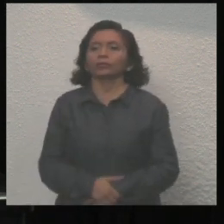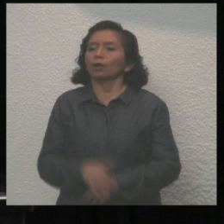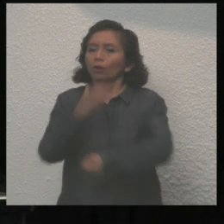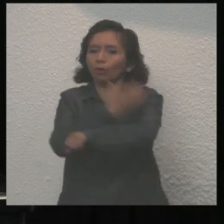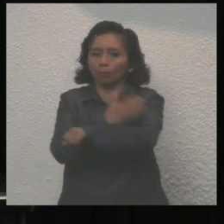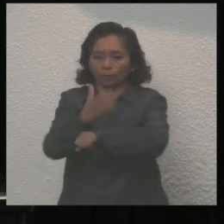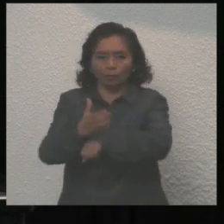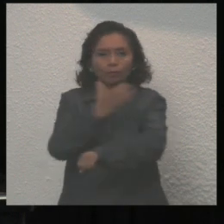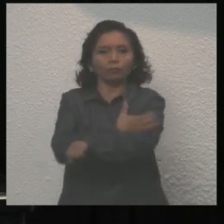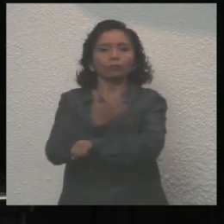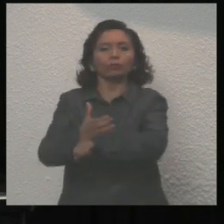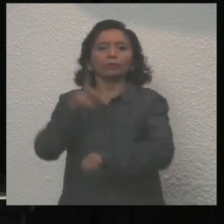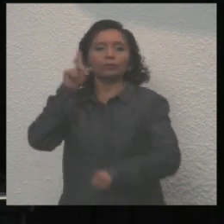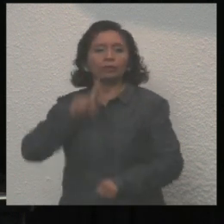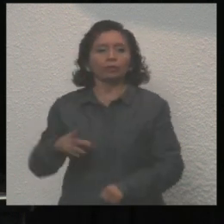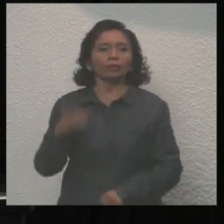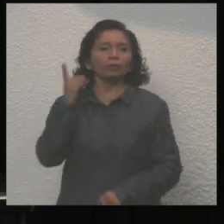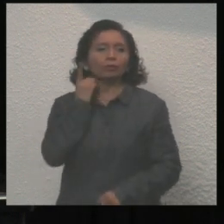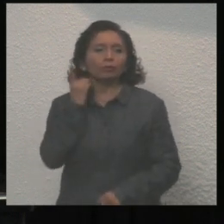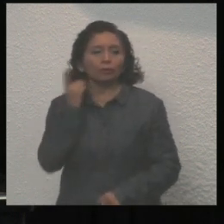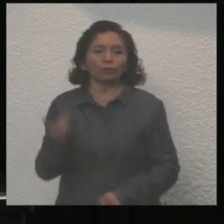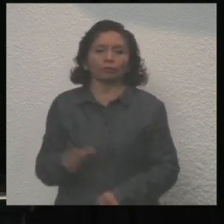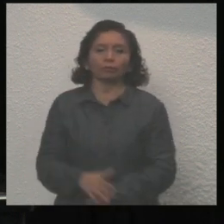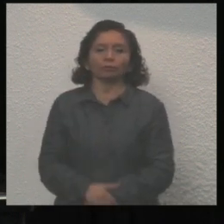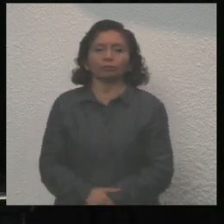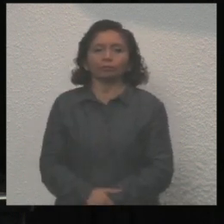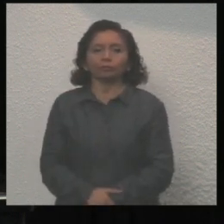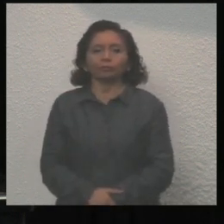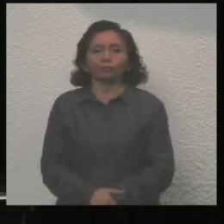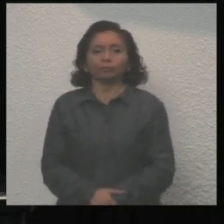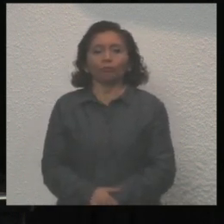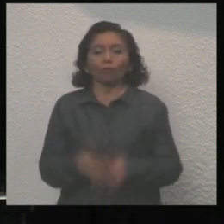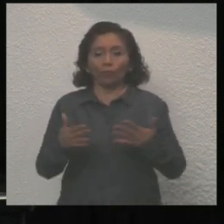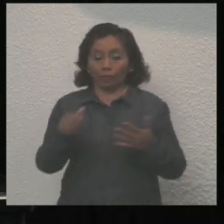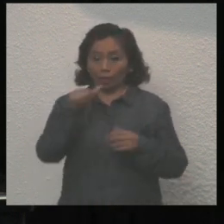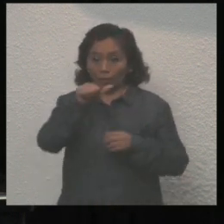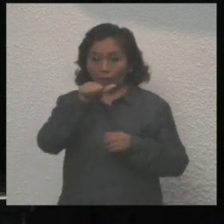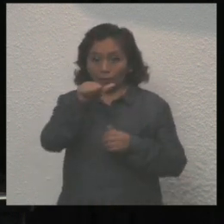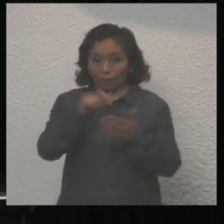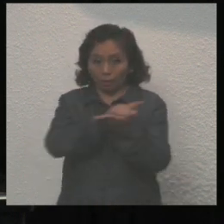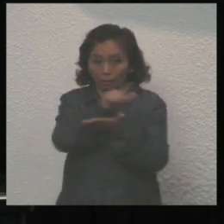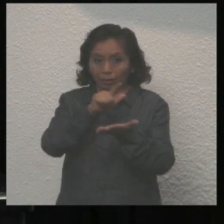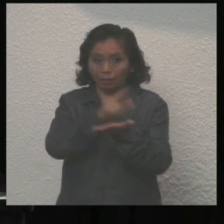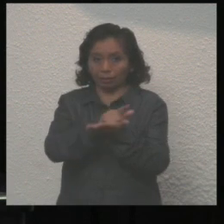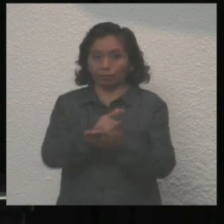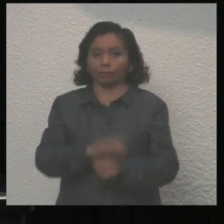compañeros diputados de esta 16ª legislatura,